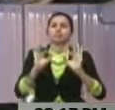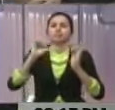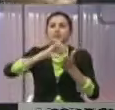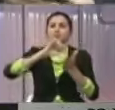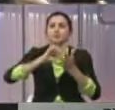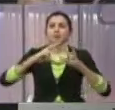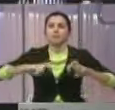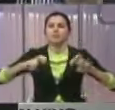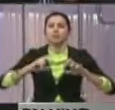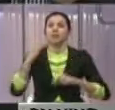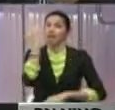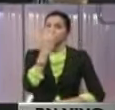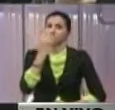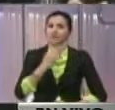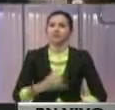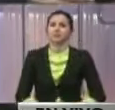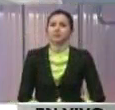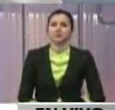noches.